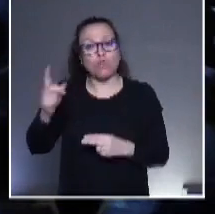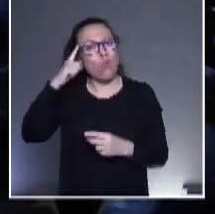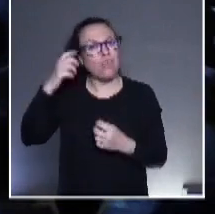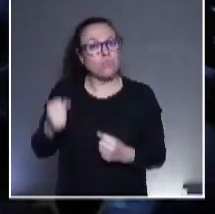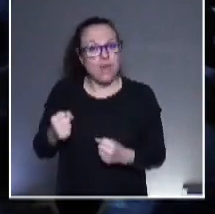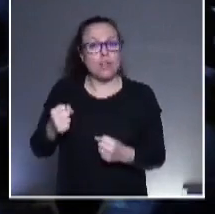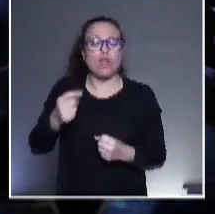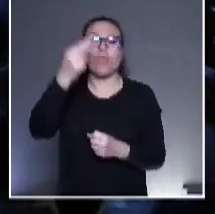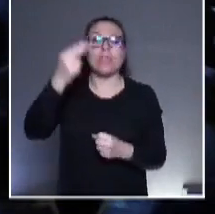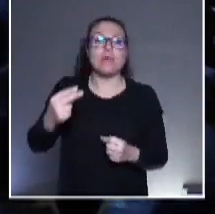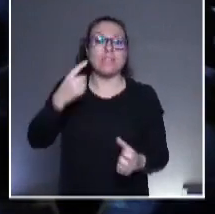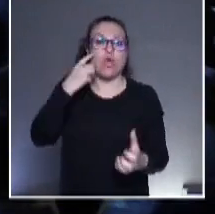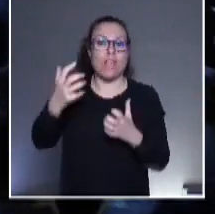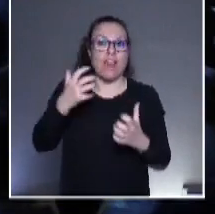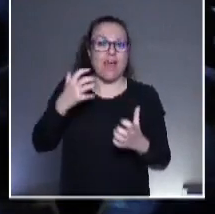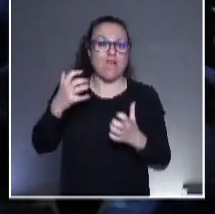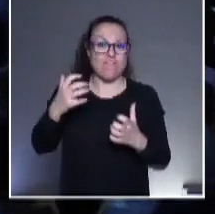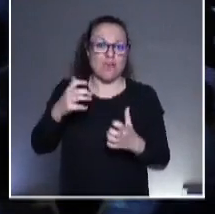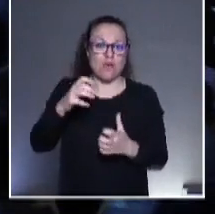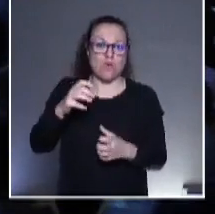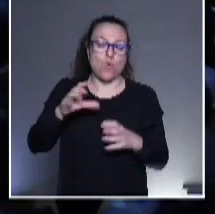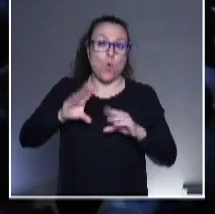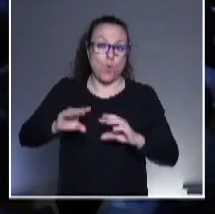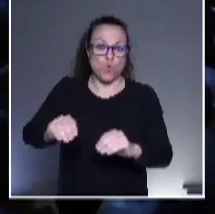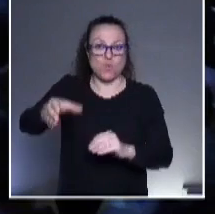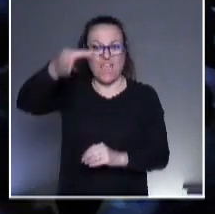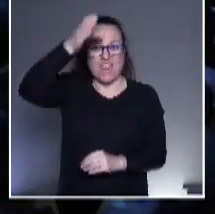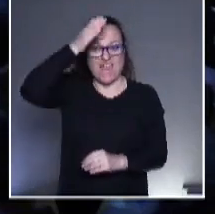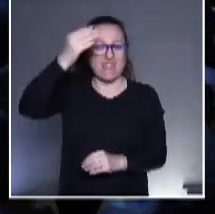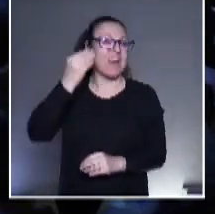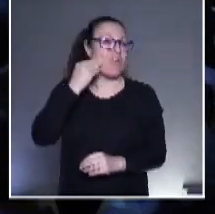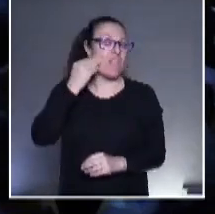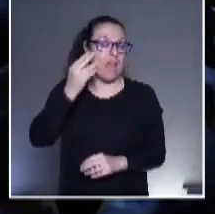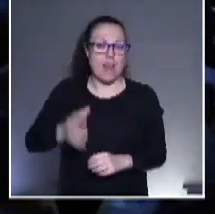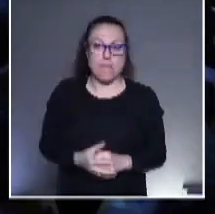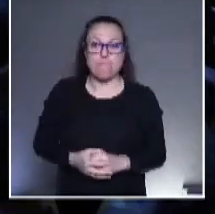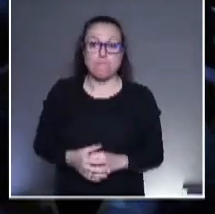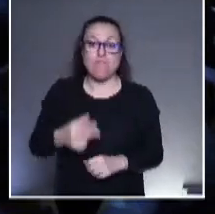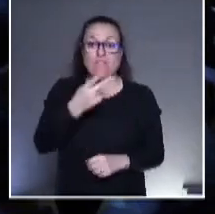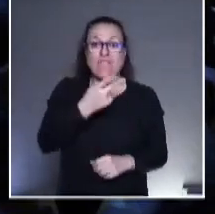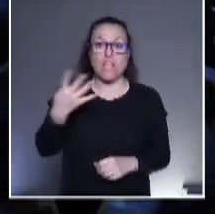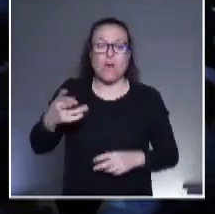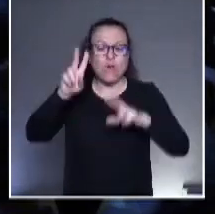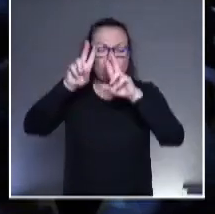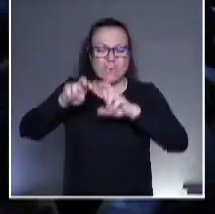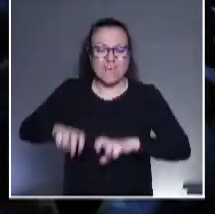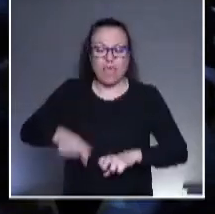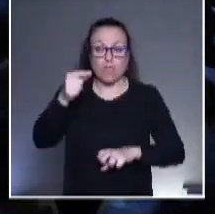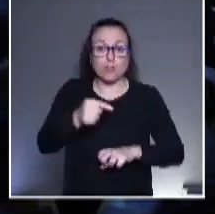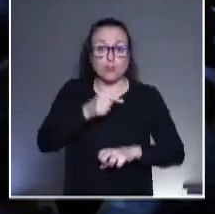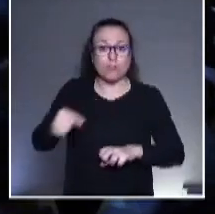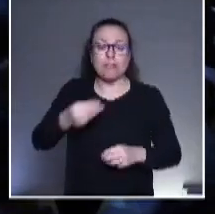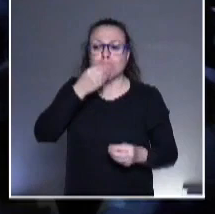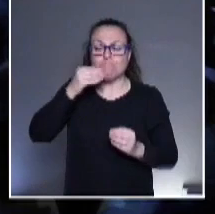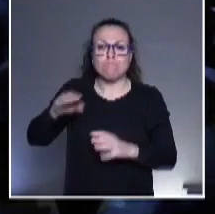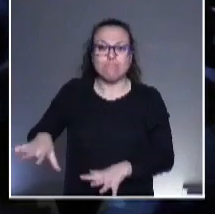en diseño gráfico, usabilidad e inteligencia artificial. 24 investigadores en total, que